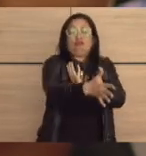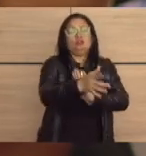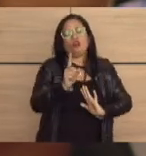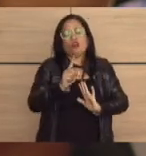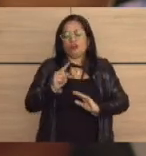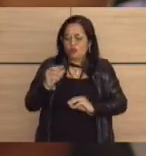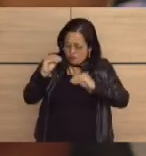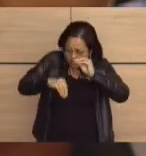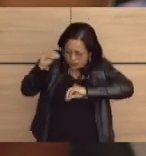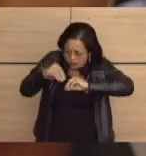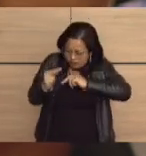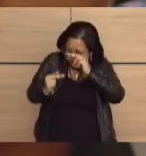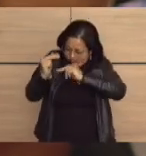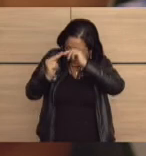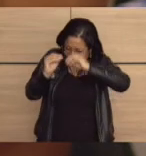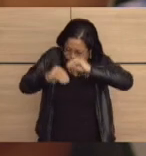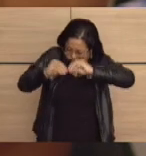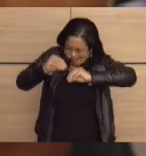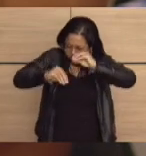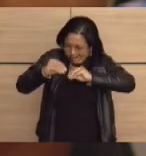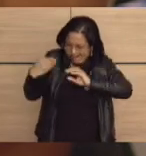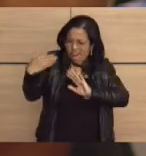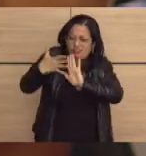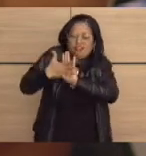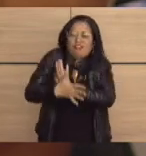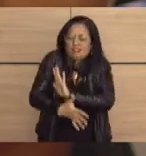del relato, ¿no? Creo